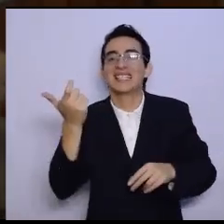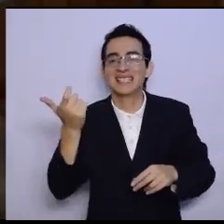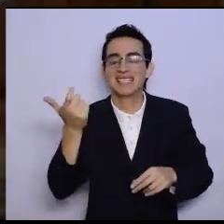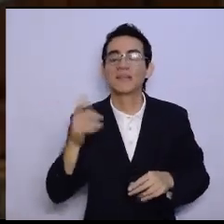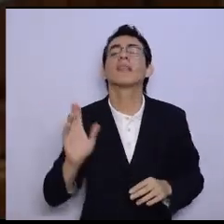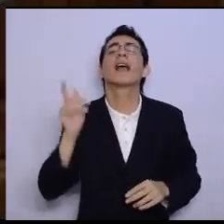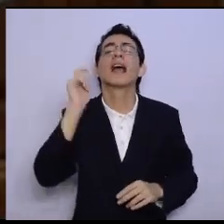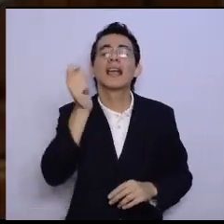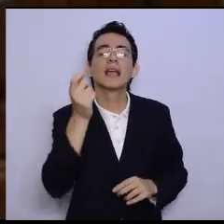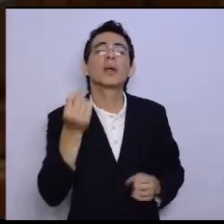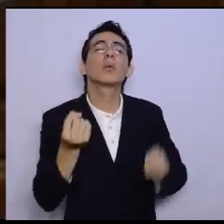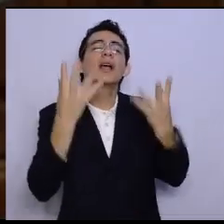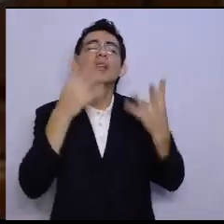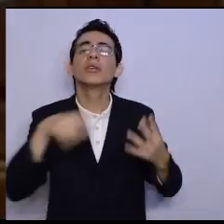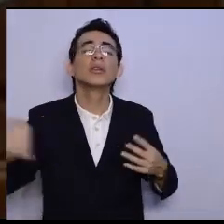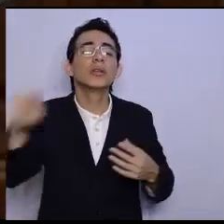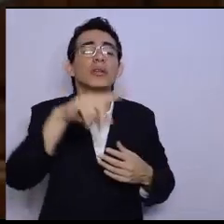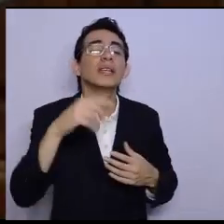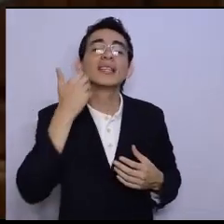¿Cuántos quieren